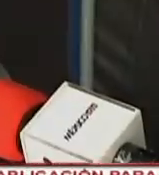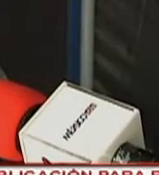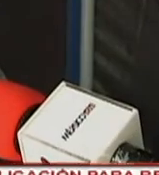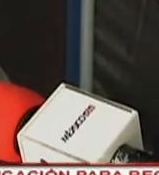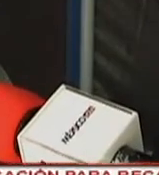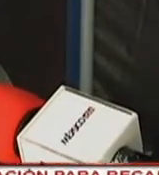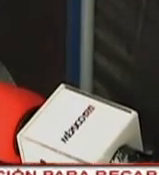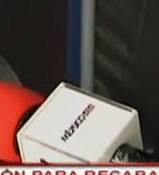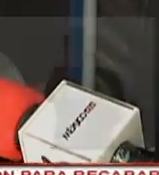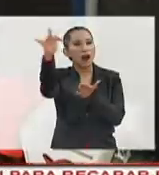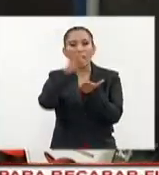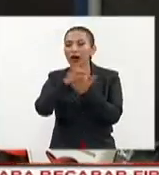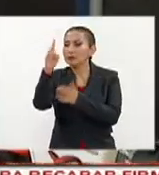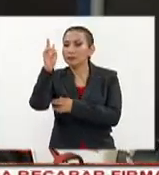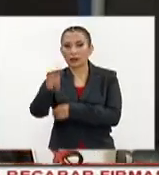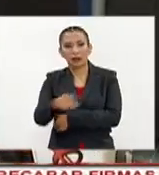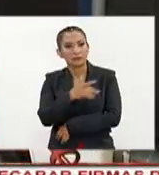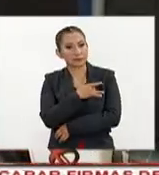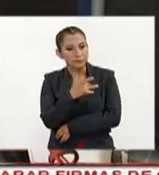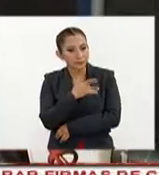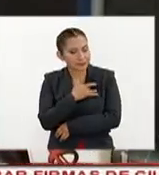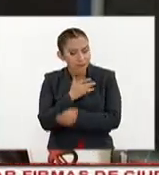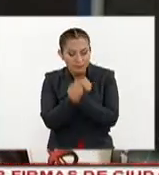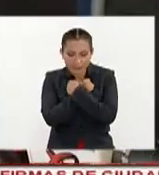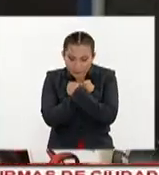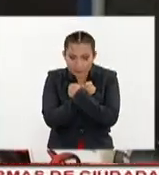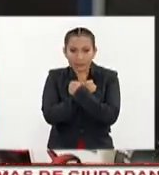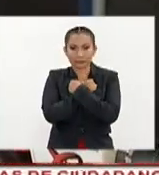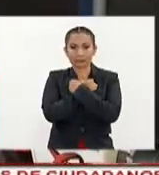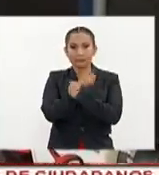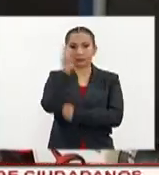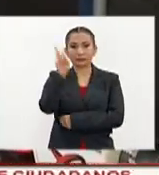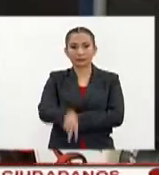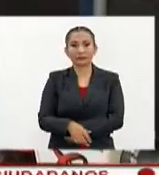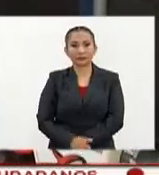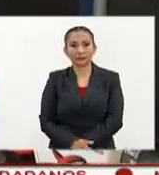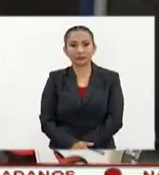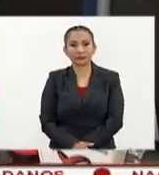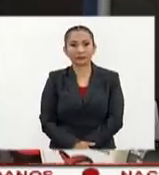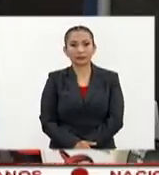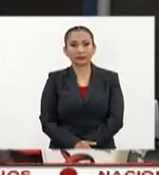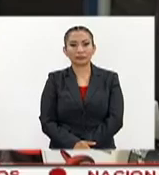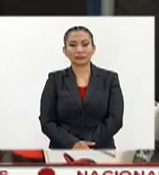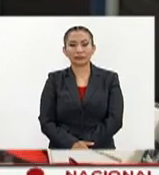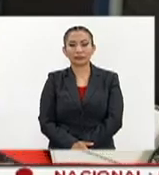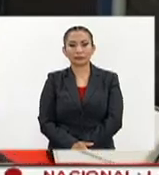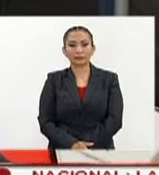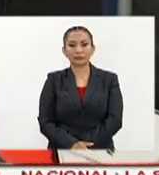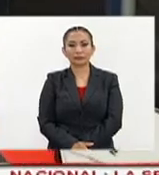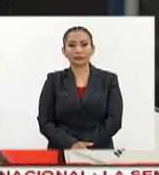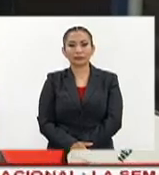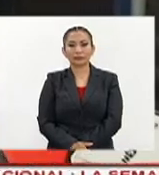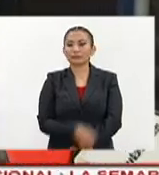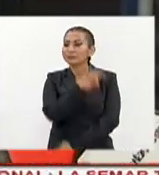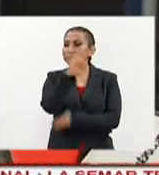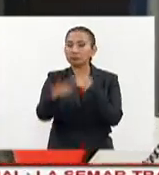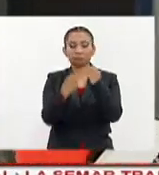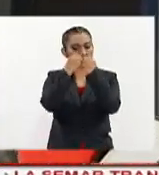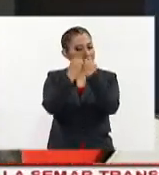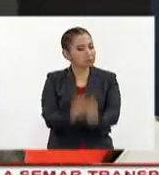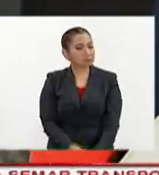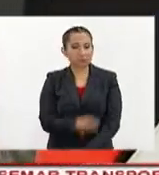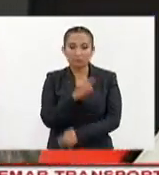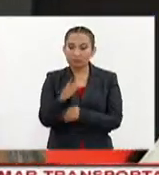Se los agradecemos de todo corazón, de veras. Pues todo perdimos,